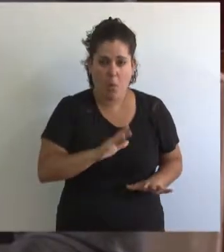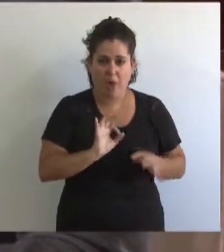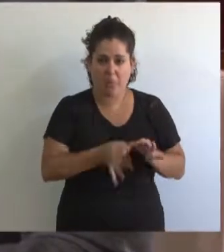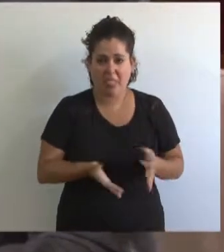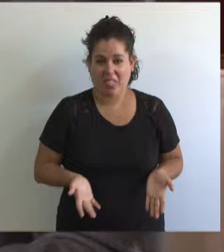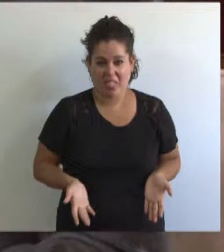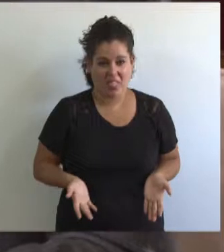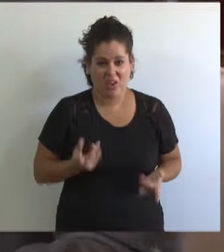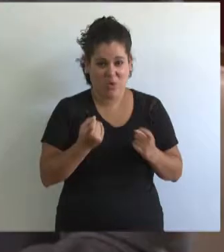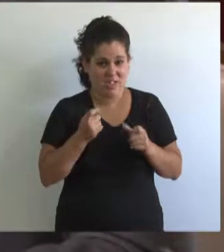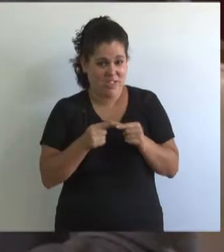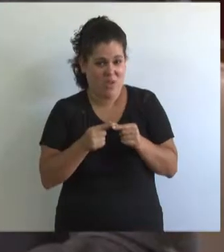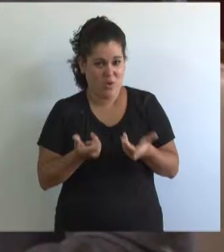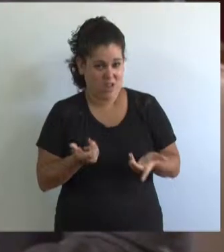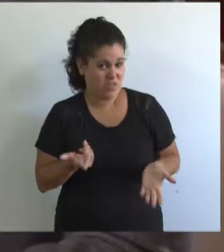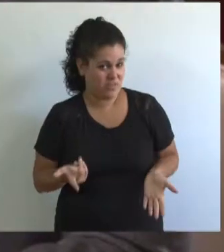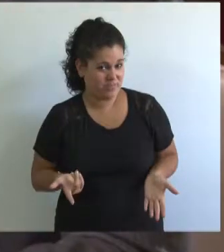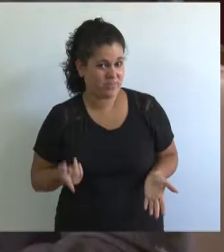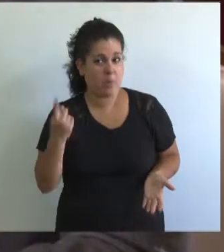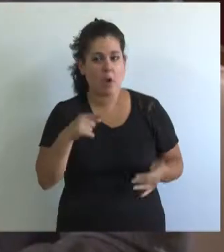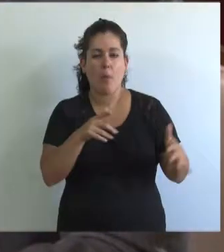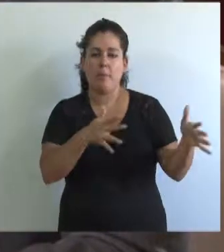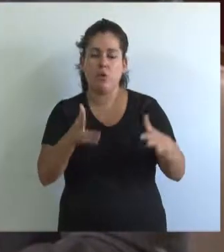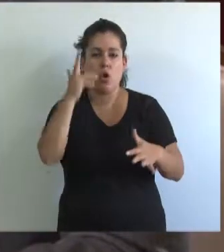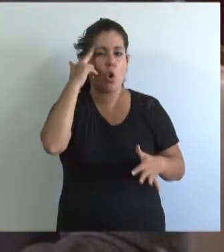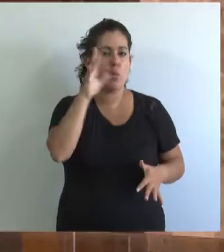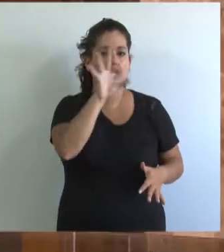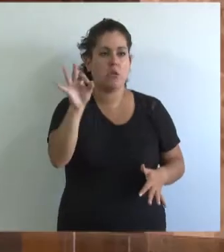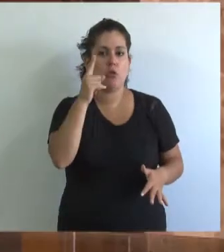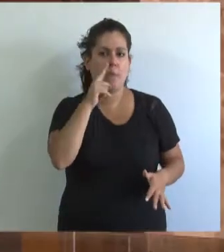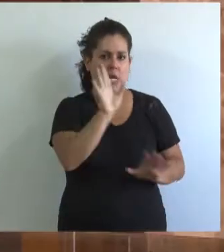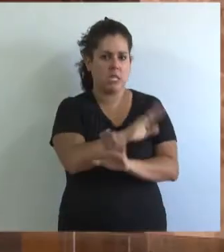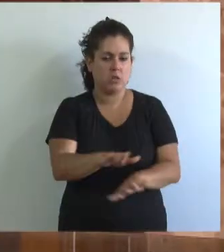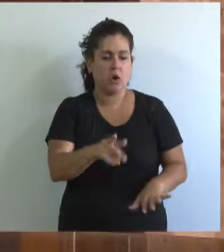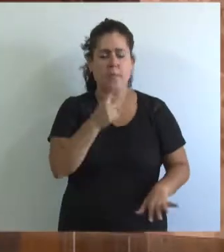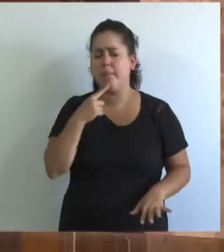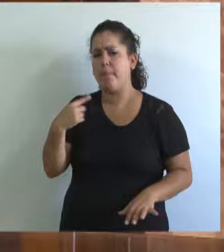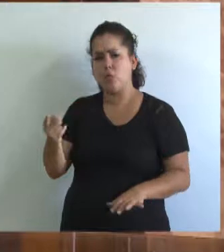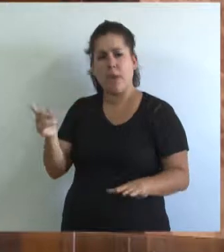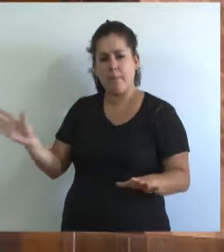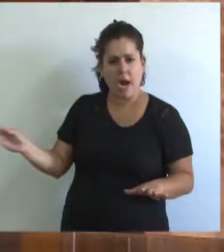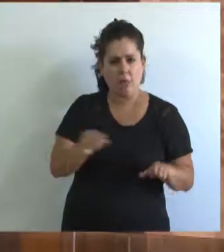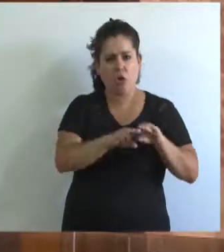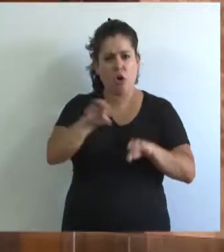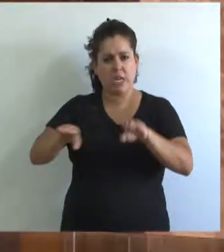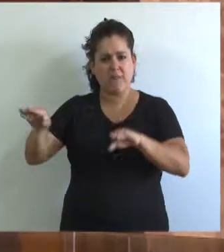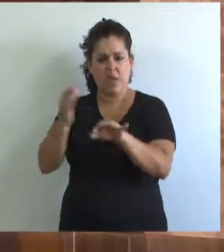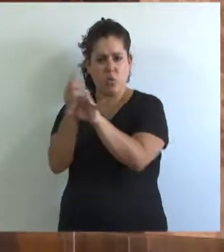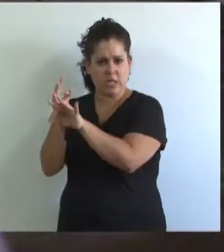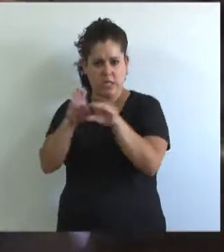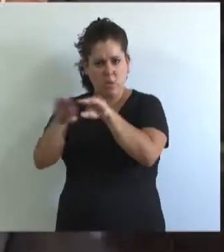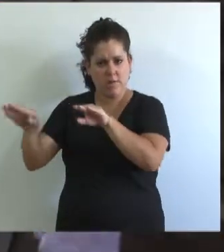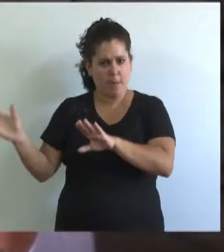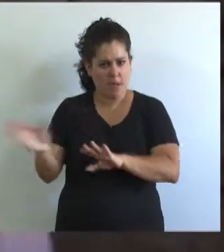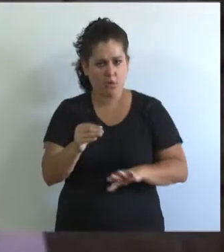Para los colegios secundarios sería aproximadamente 900.000 chicos. ¿Sería para todos los niveles? Esta es la Sí, idea, para los